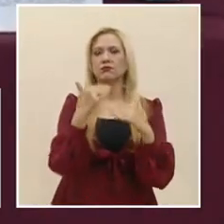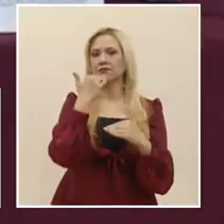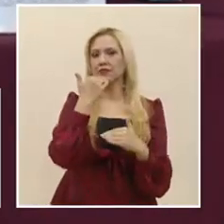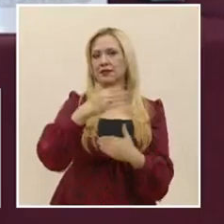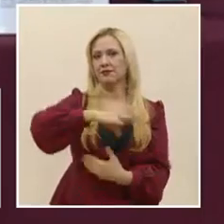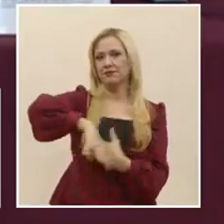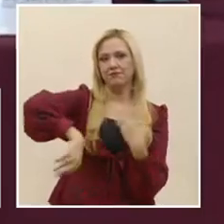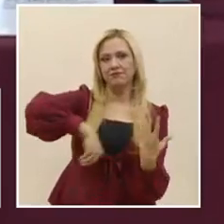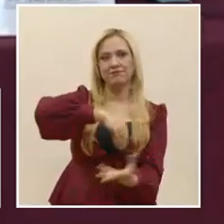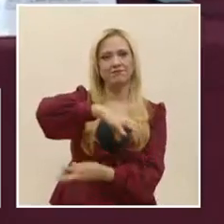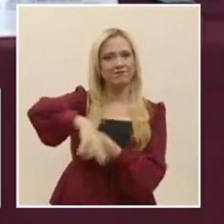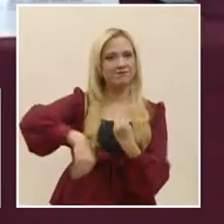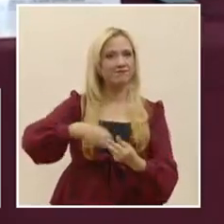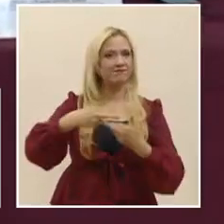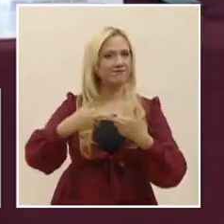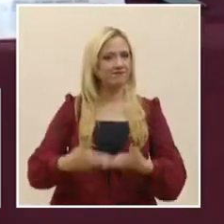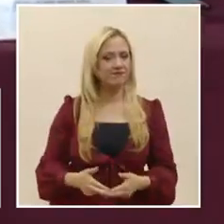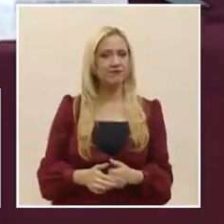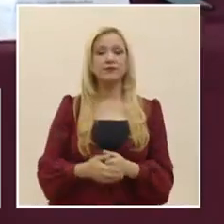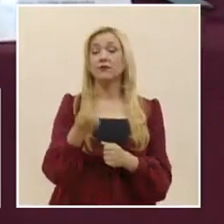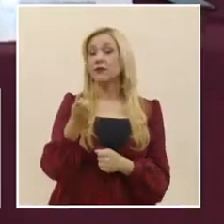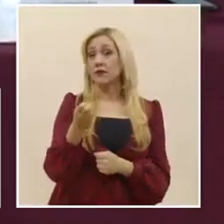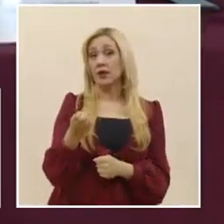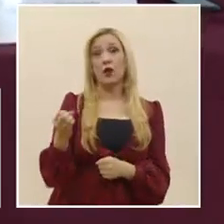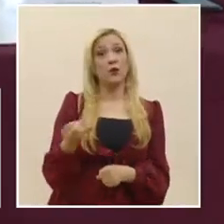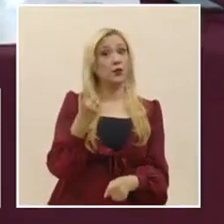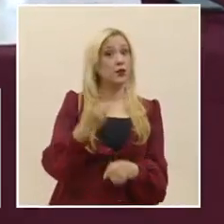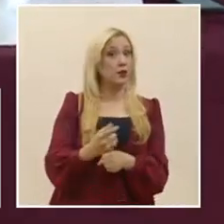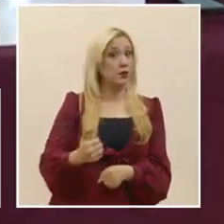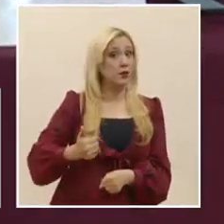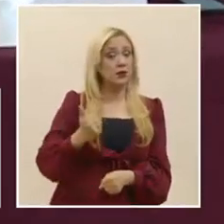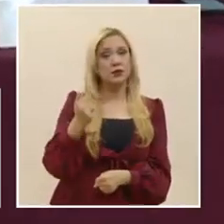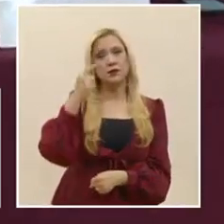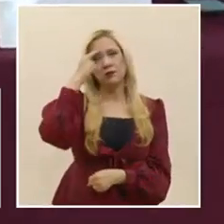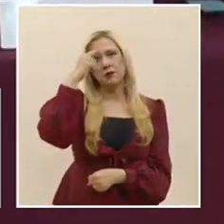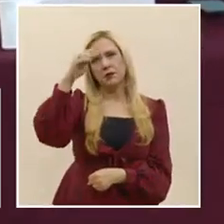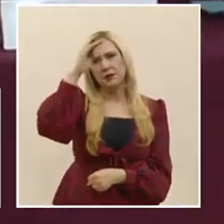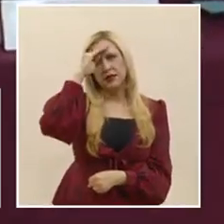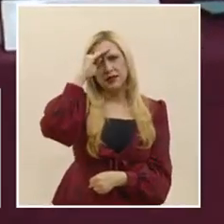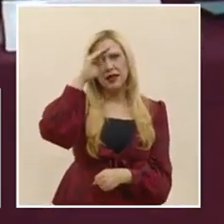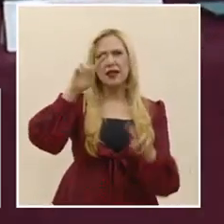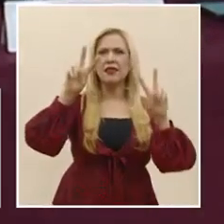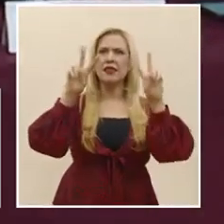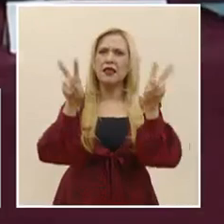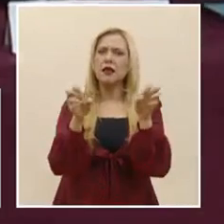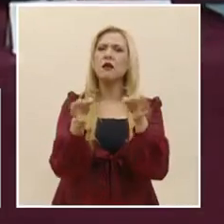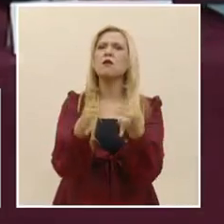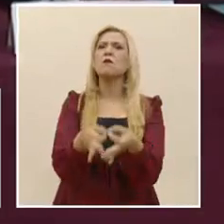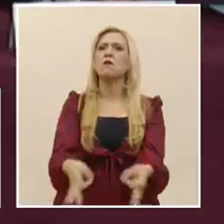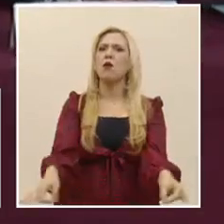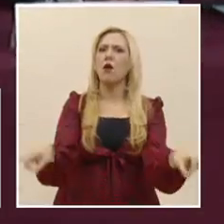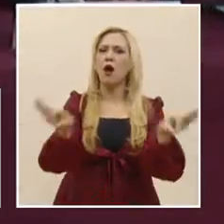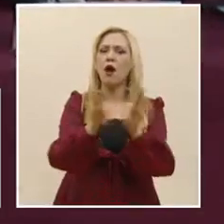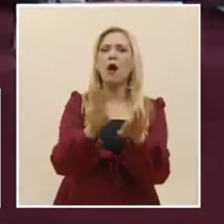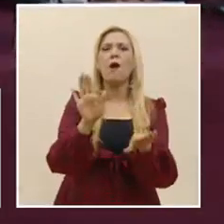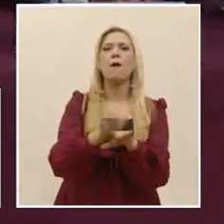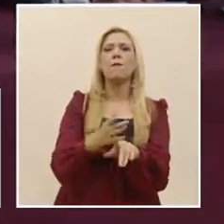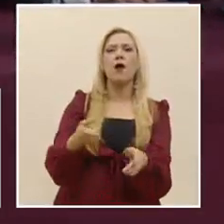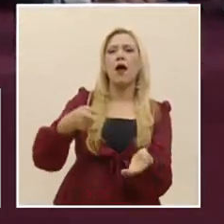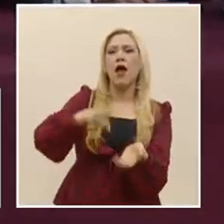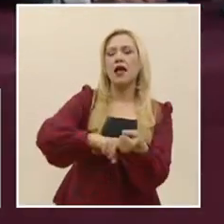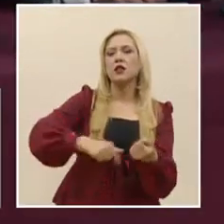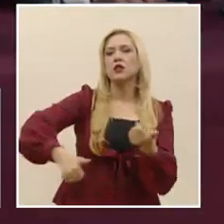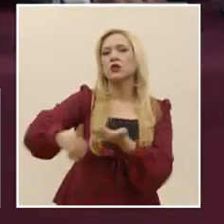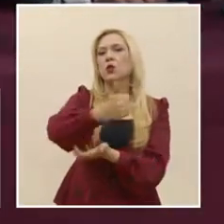sostenibles. Este encuentro es una excelente oportunidad para reflexionar sobre temas de suma importancia en el ámbito del